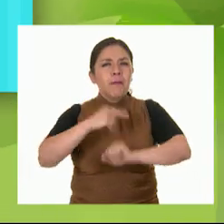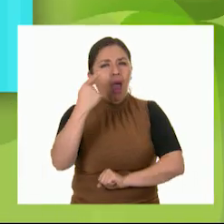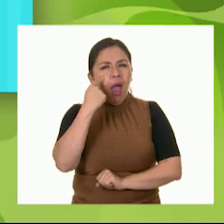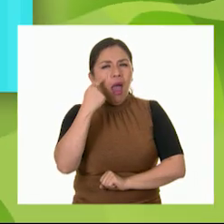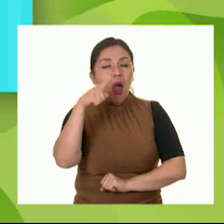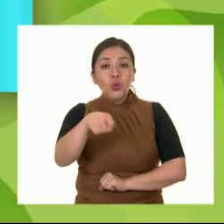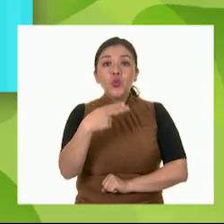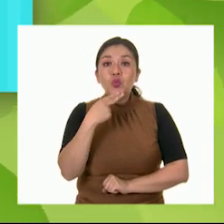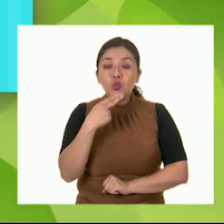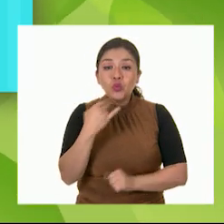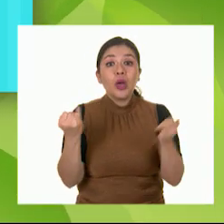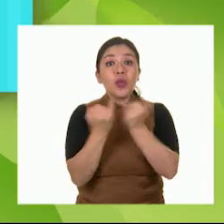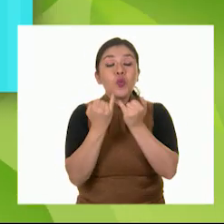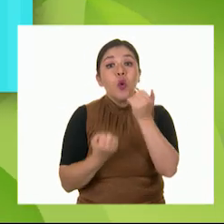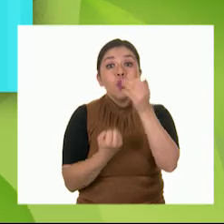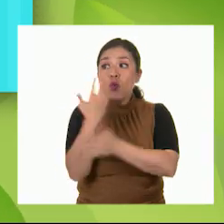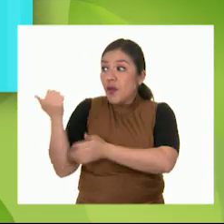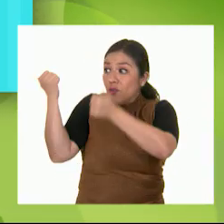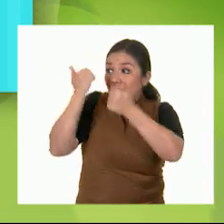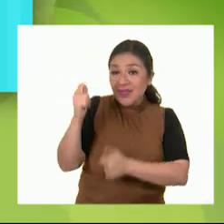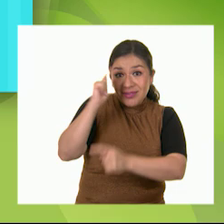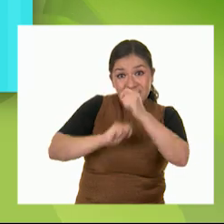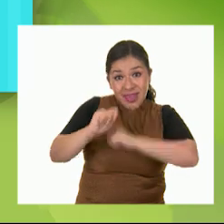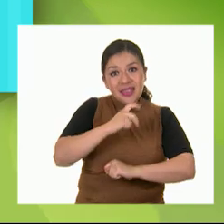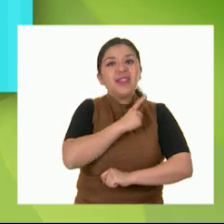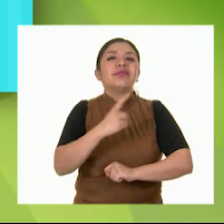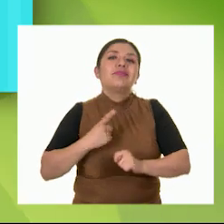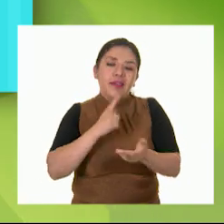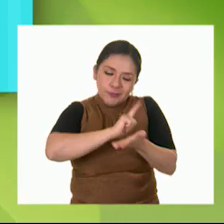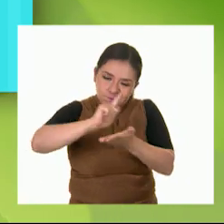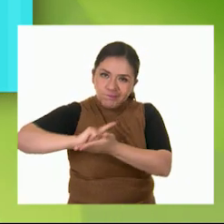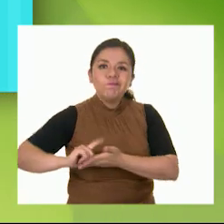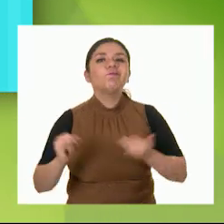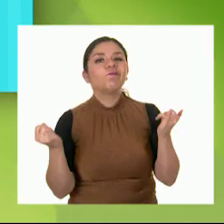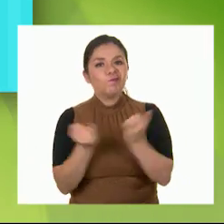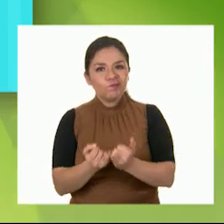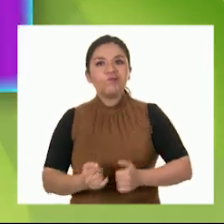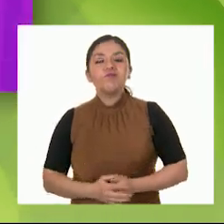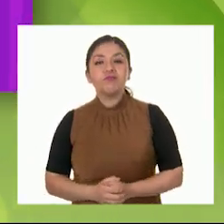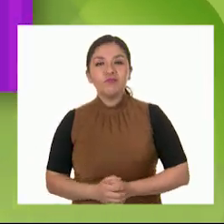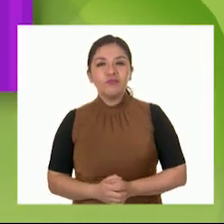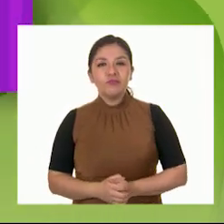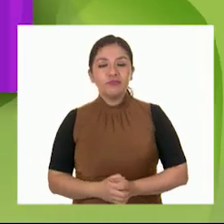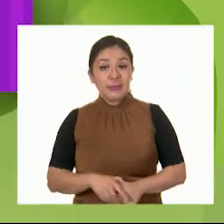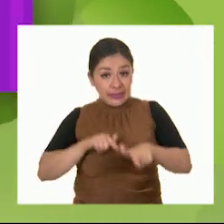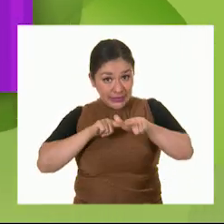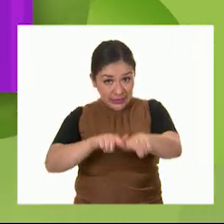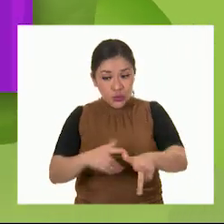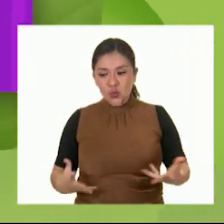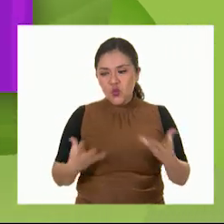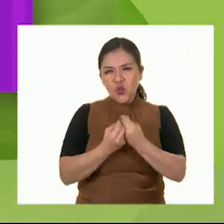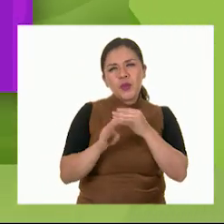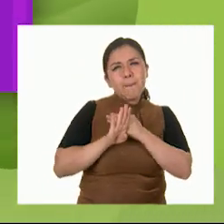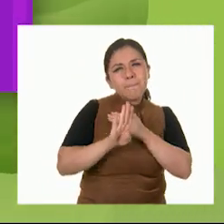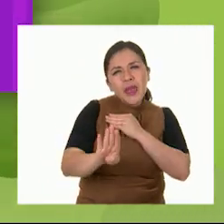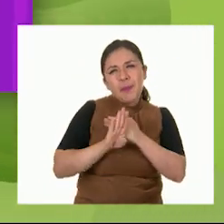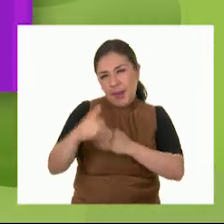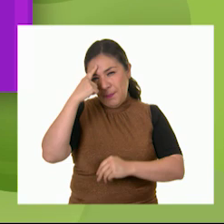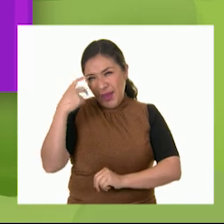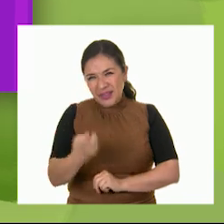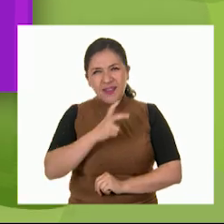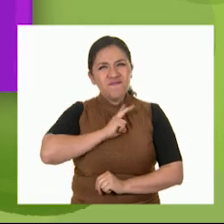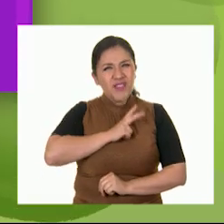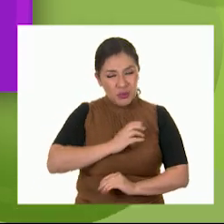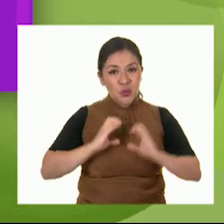más utilizas. También las cosas que compres en la tienda o en el supermercado. Sigamos luchando juntos contra este